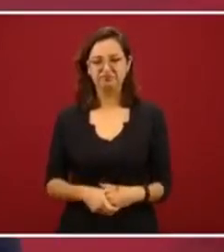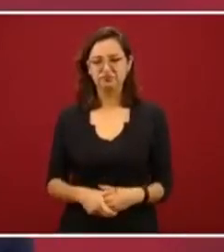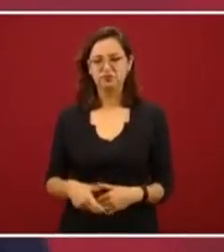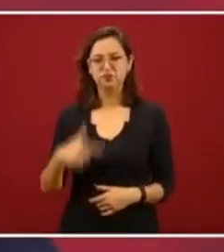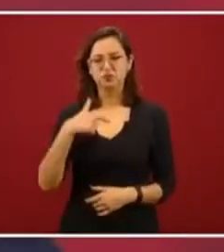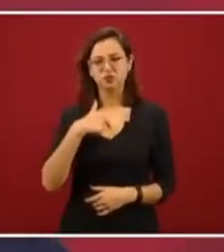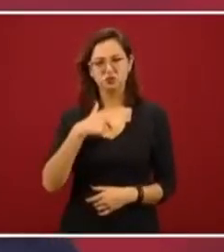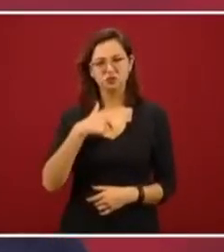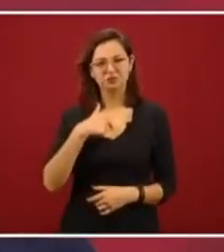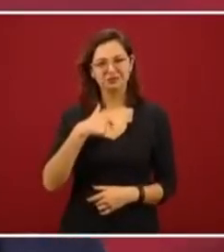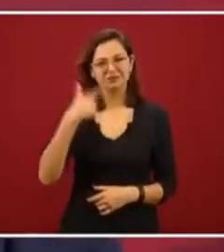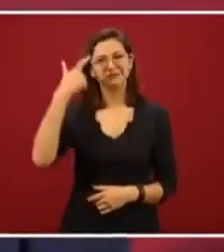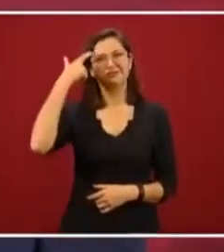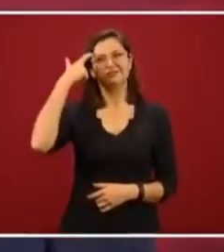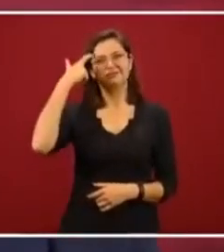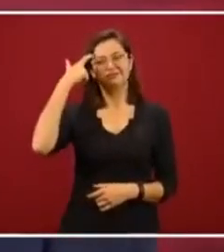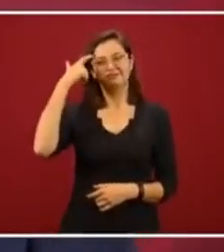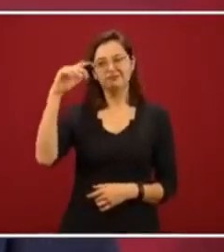analizado, comprobado.